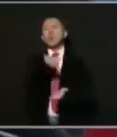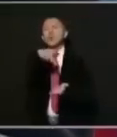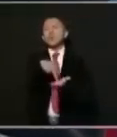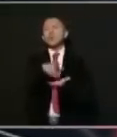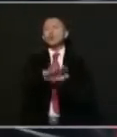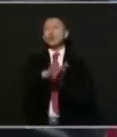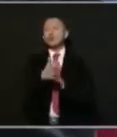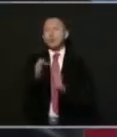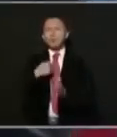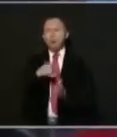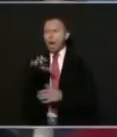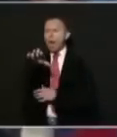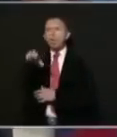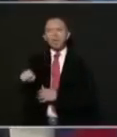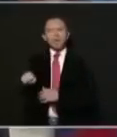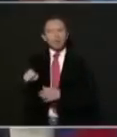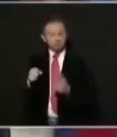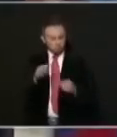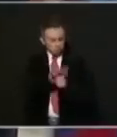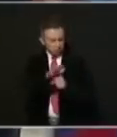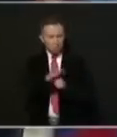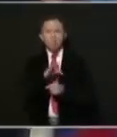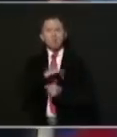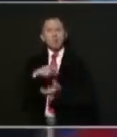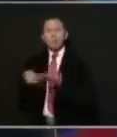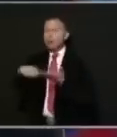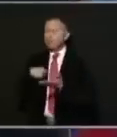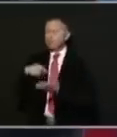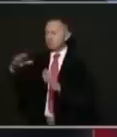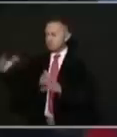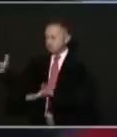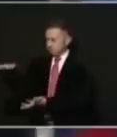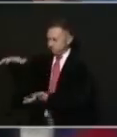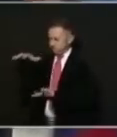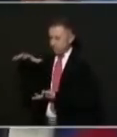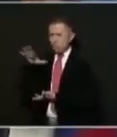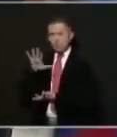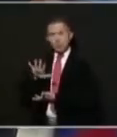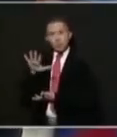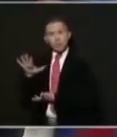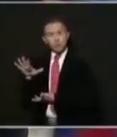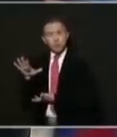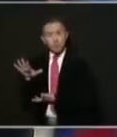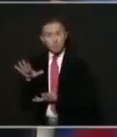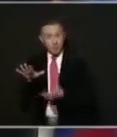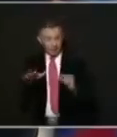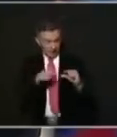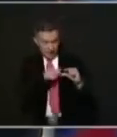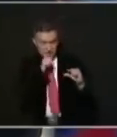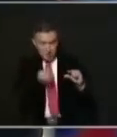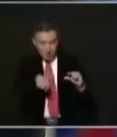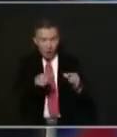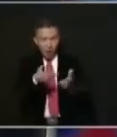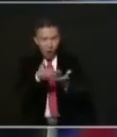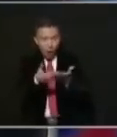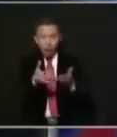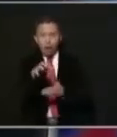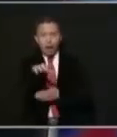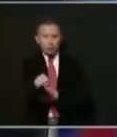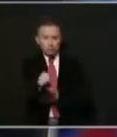Ahora, con un salario mínimo, apenas para 5 6 kilos de